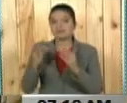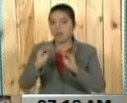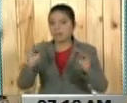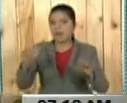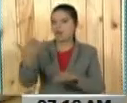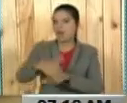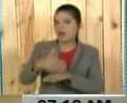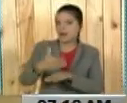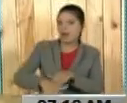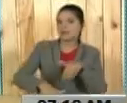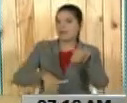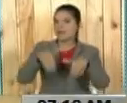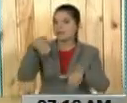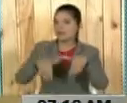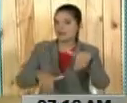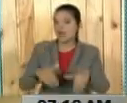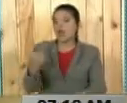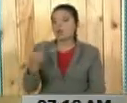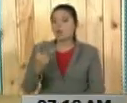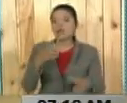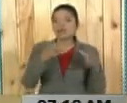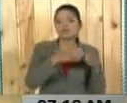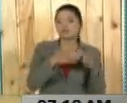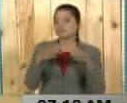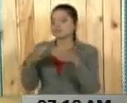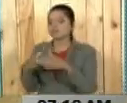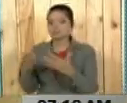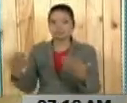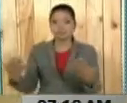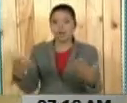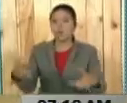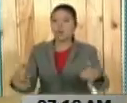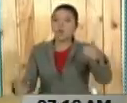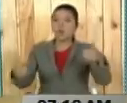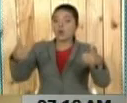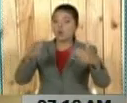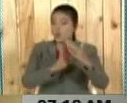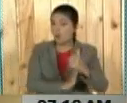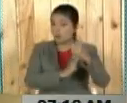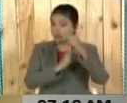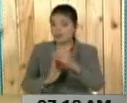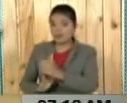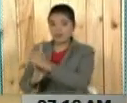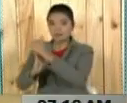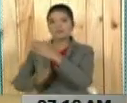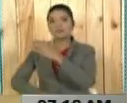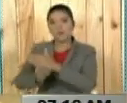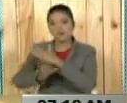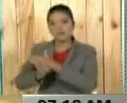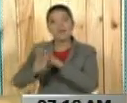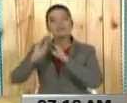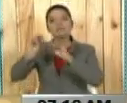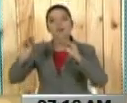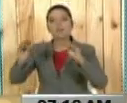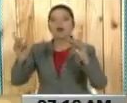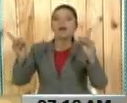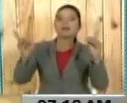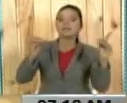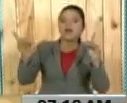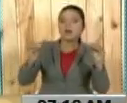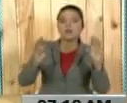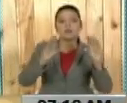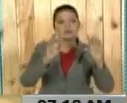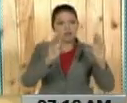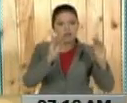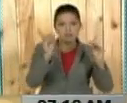a la agenda electoral, en ambos sectores políticos y los liderazgos de ambos bandos políticos mantiene el llamado al diálogo, que es